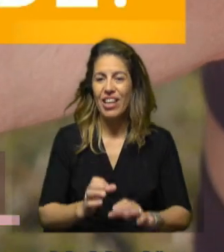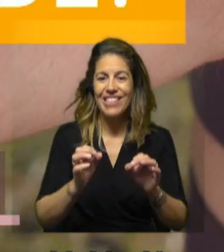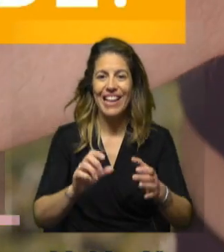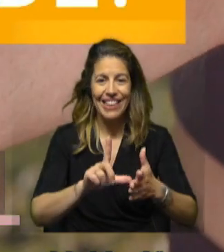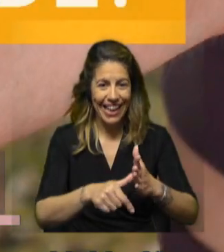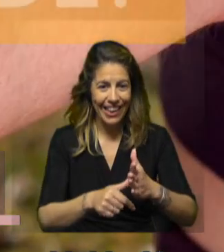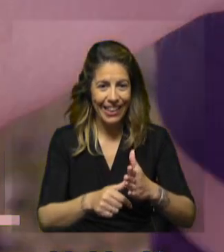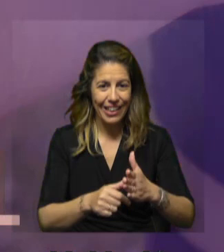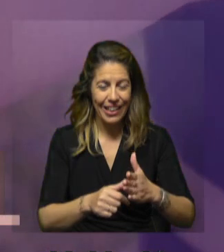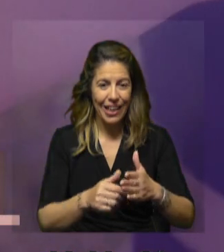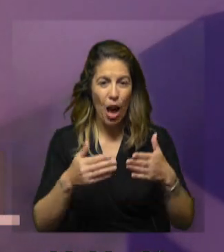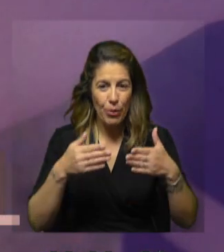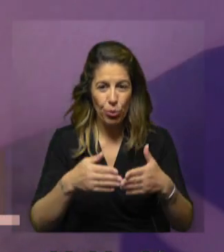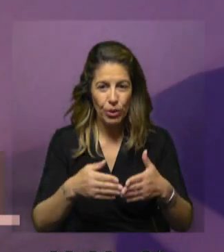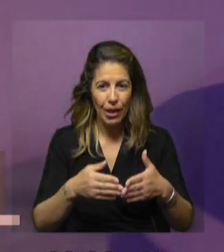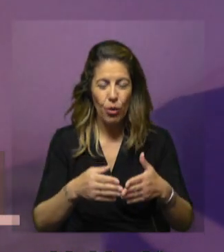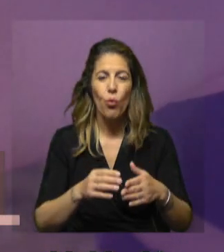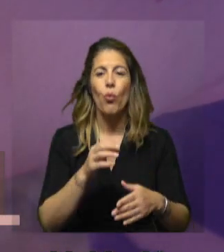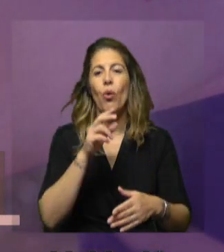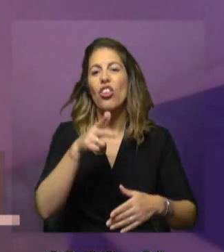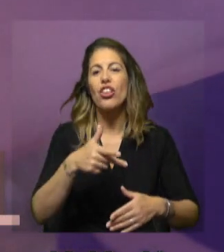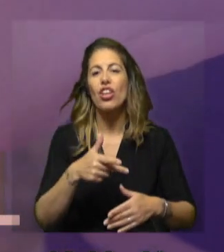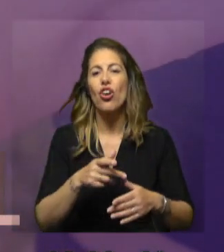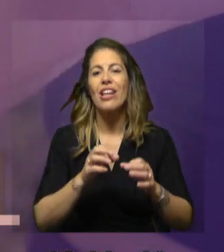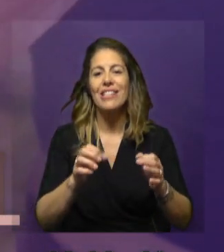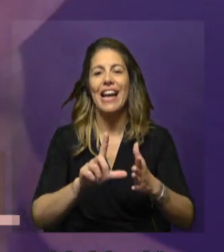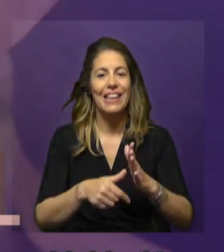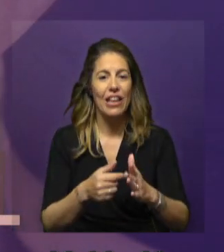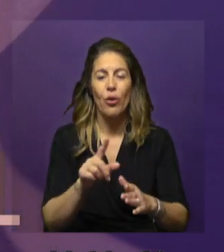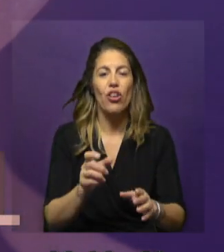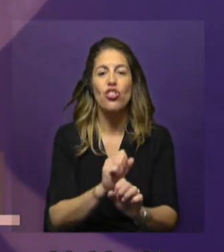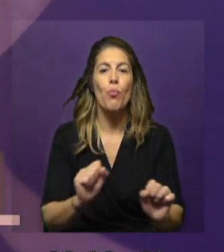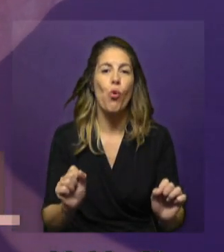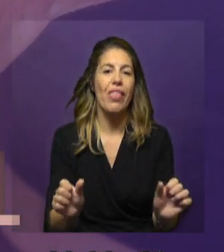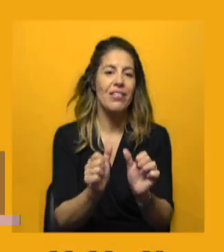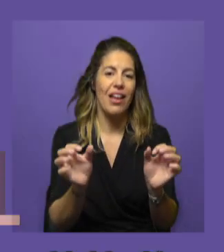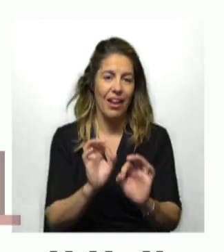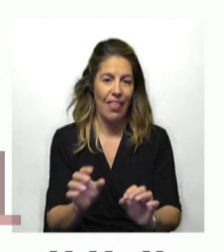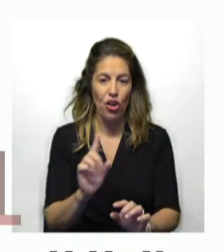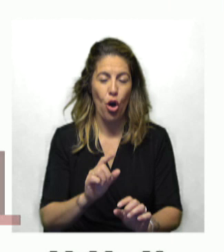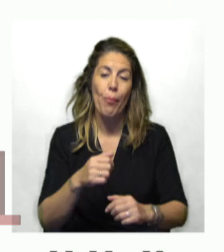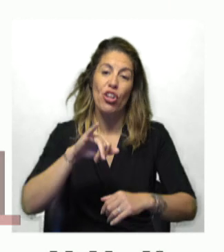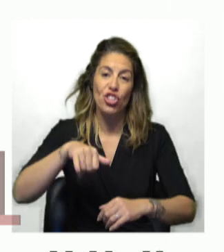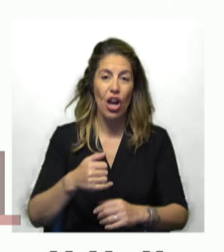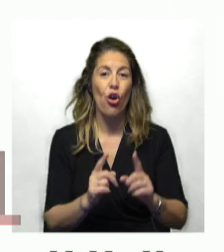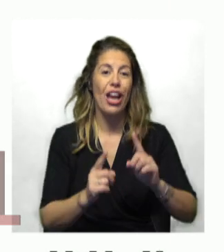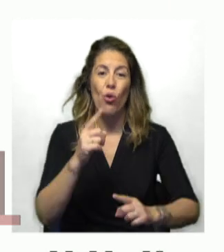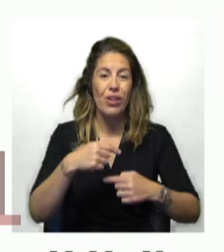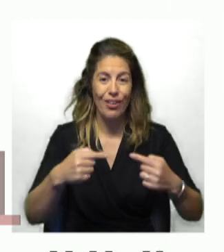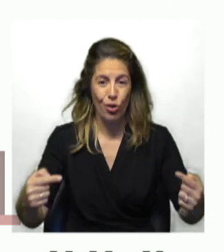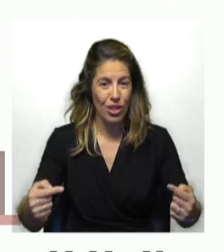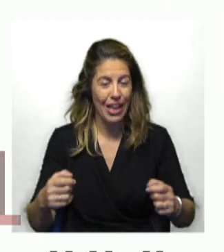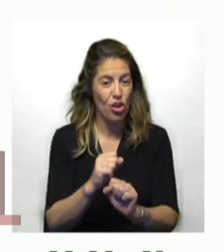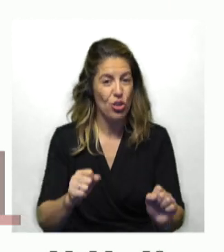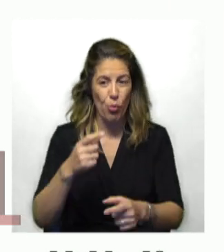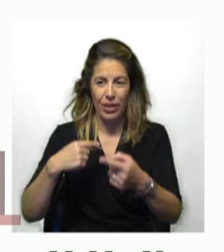a la consulta, ¿no? Y cuando digo llega tarde, no digo que no se pueda hacer nada, digo que llega ya con algunas secuelas que ya no se pueden revertir, que